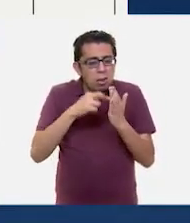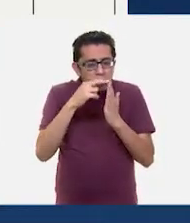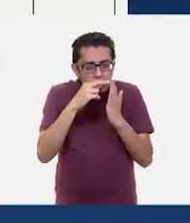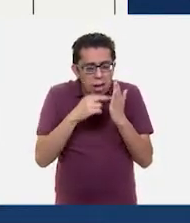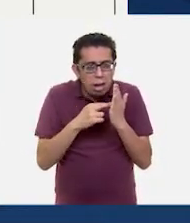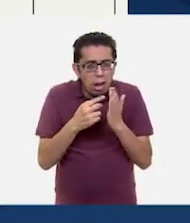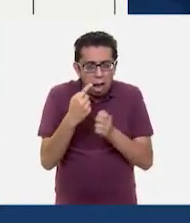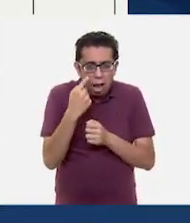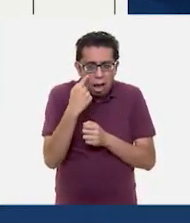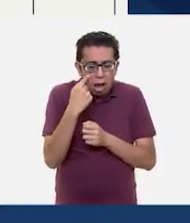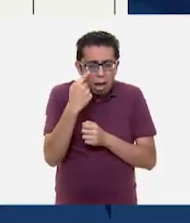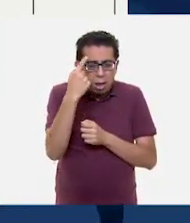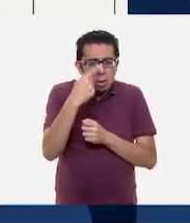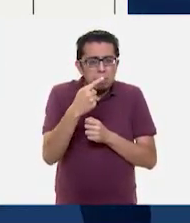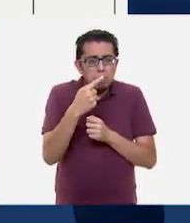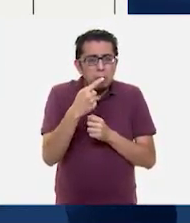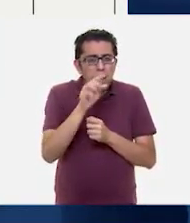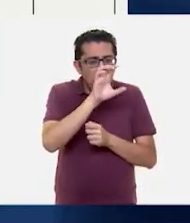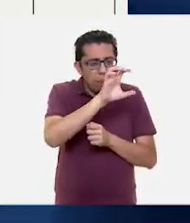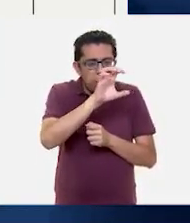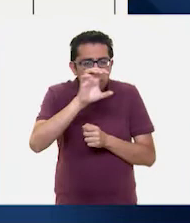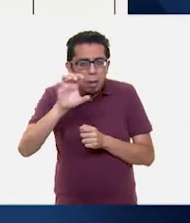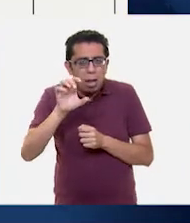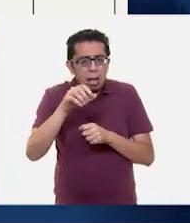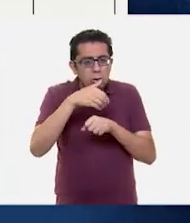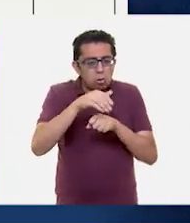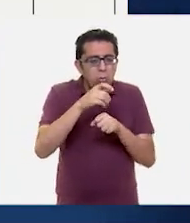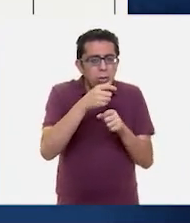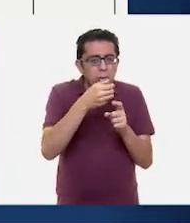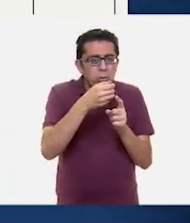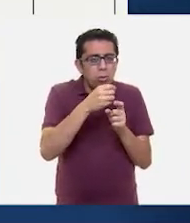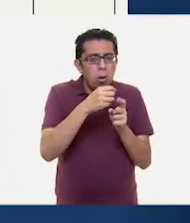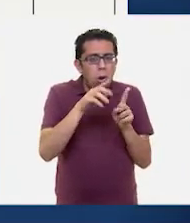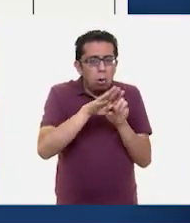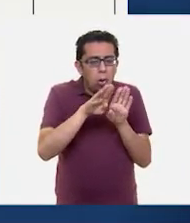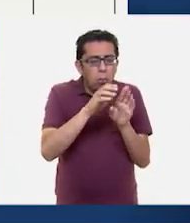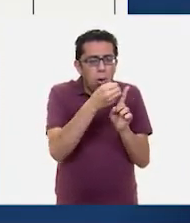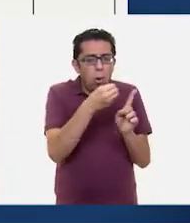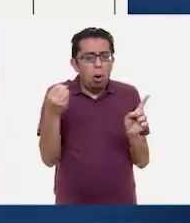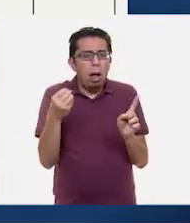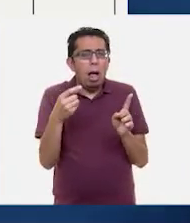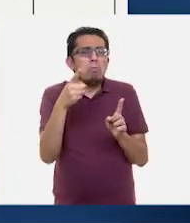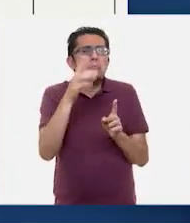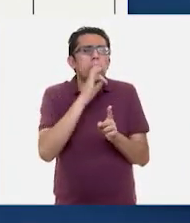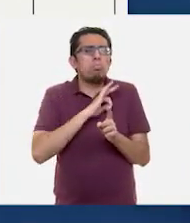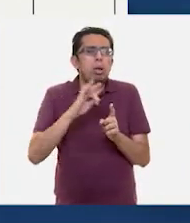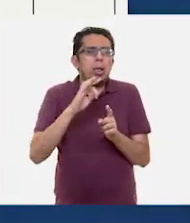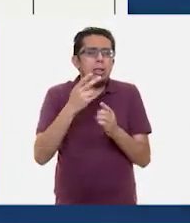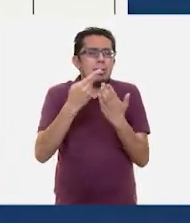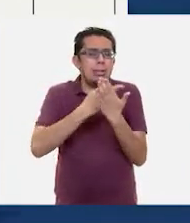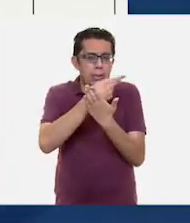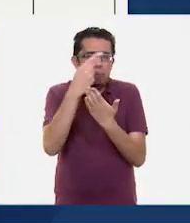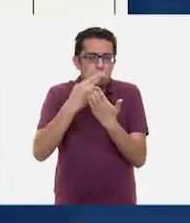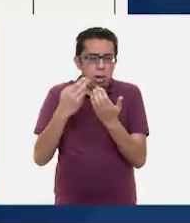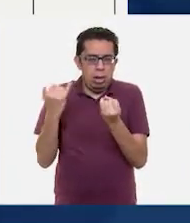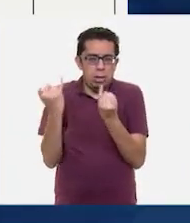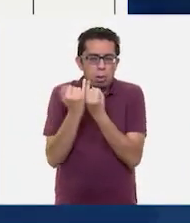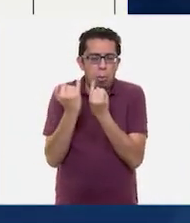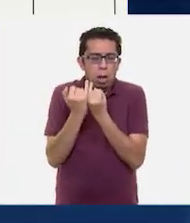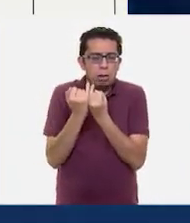en la sucesión de números, les recomiendo tomar la opción de dibujar la siguiente figura.